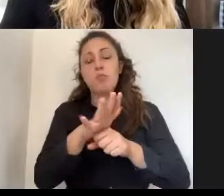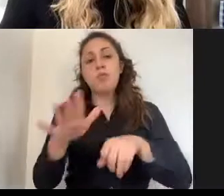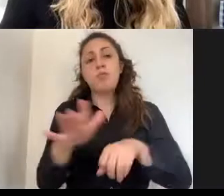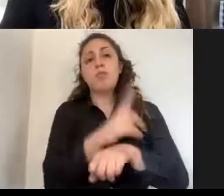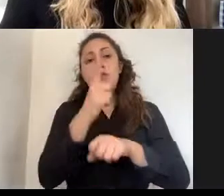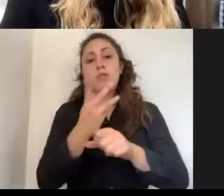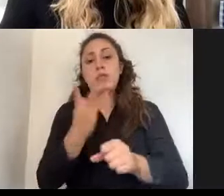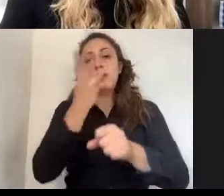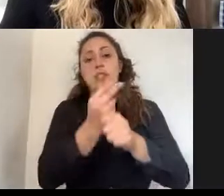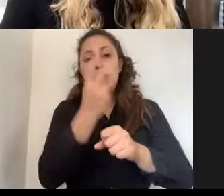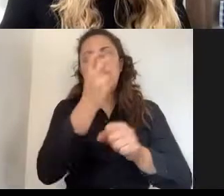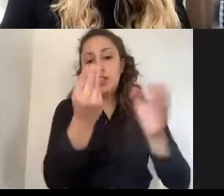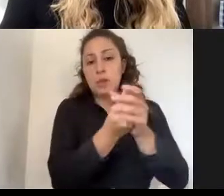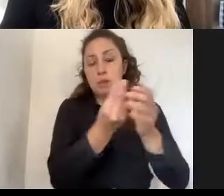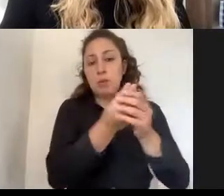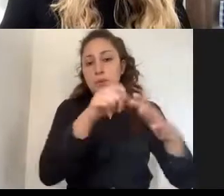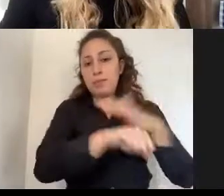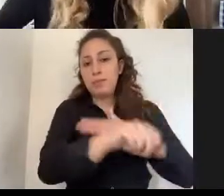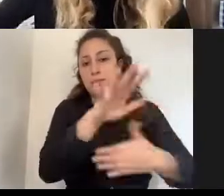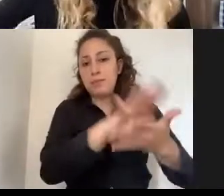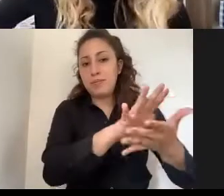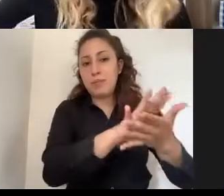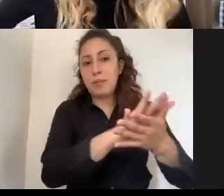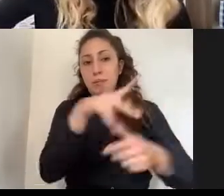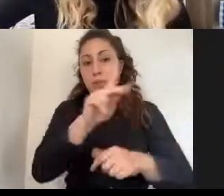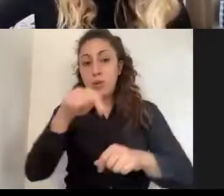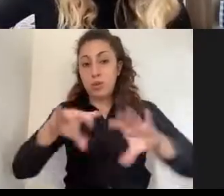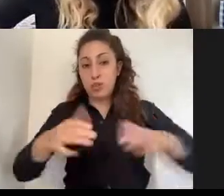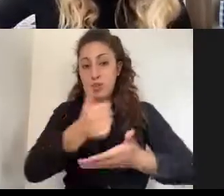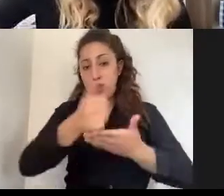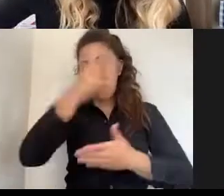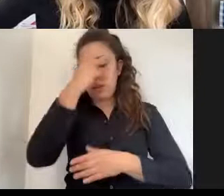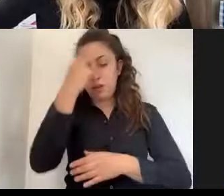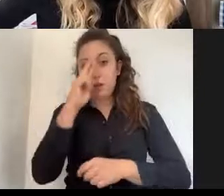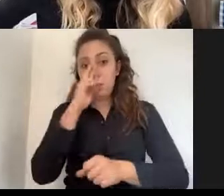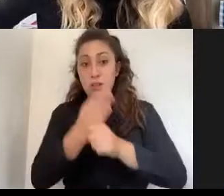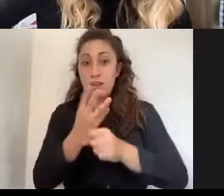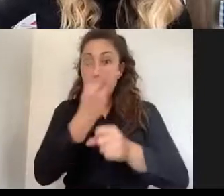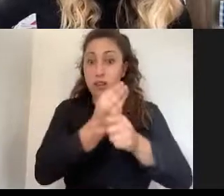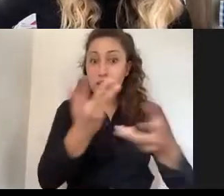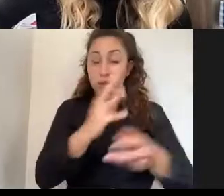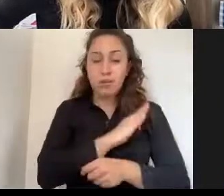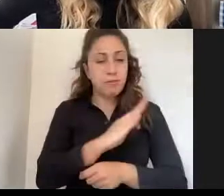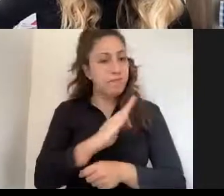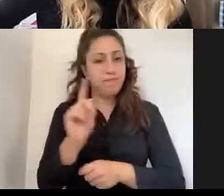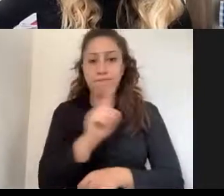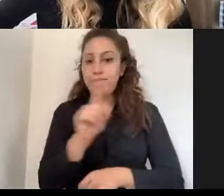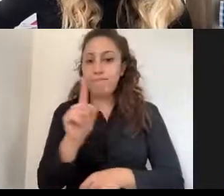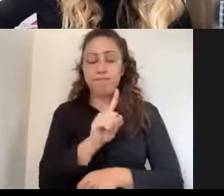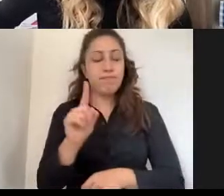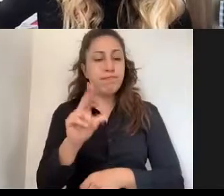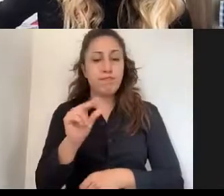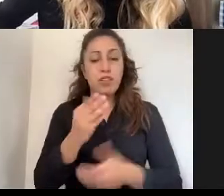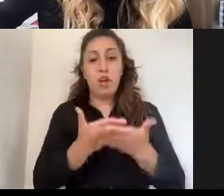sobre ese tipo penal, cosa que no tenemos nosotros facultades. Y luego, a mi